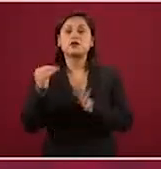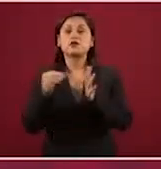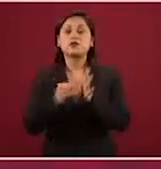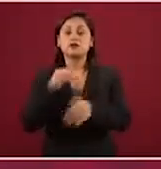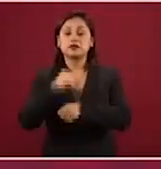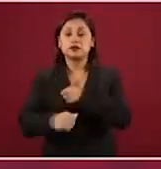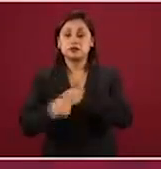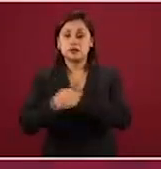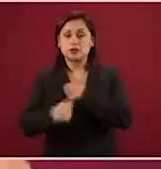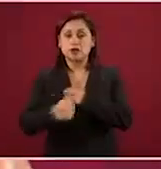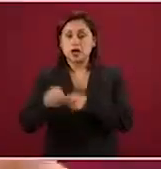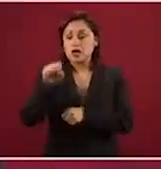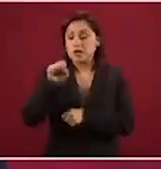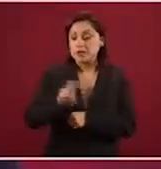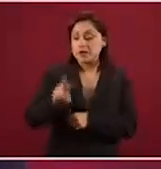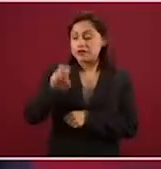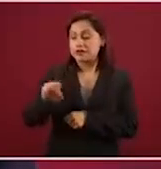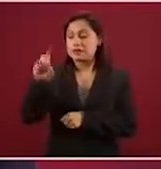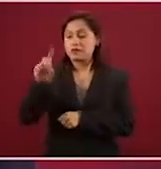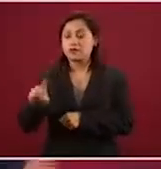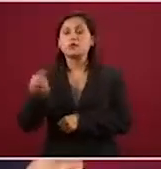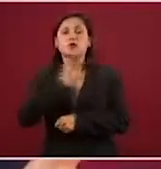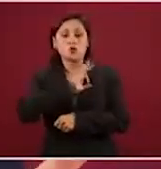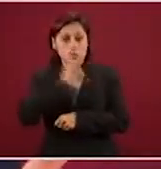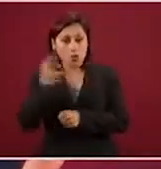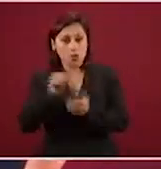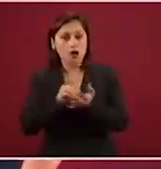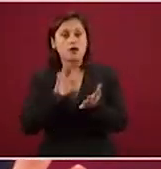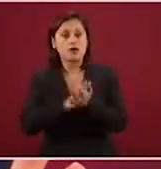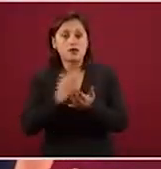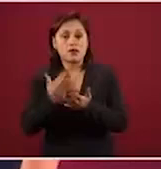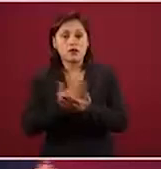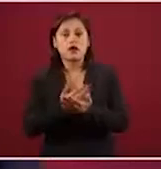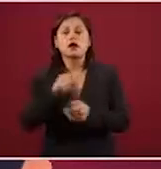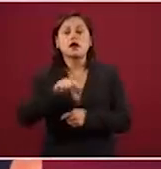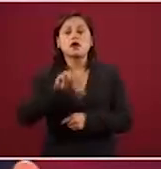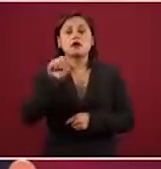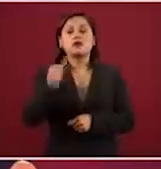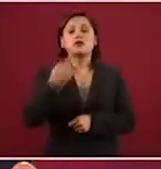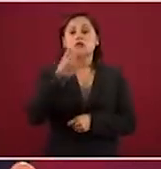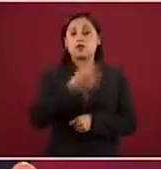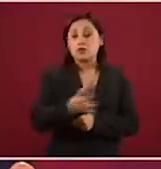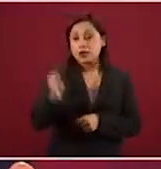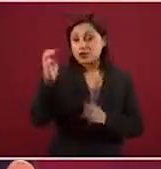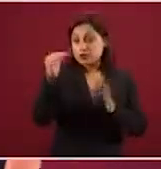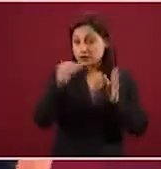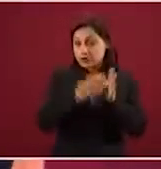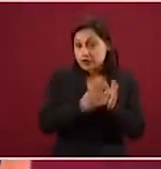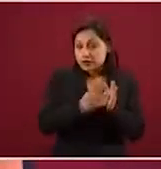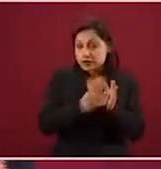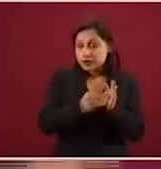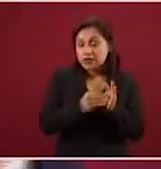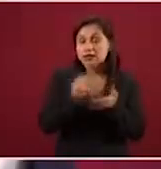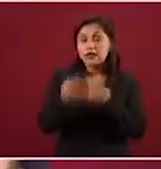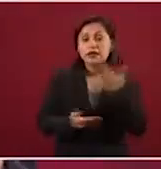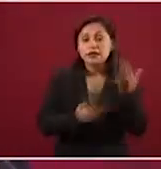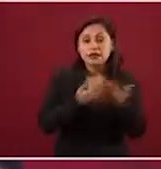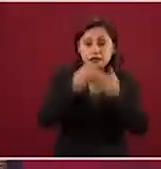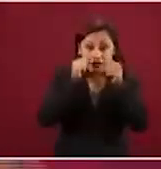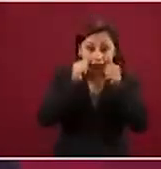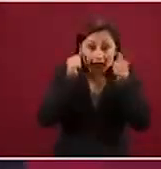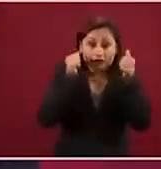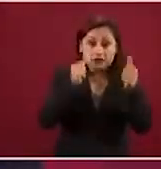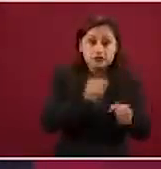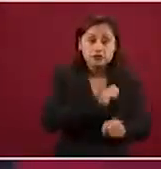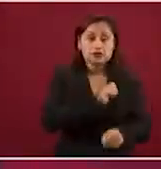cirugías programadas y en el tema de consulta de especialidad pasar de cerca de 400.000 consultas de especialidad en fin de